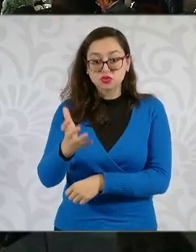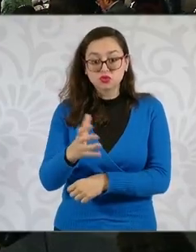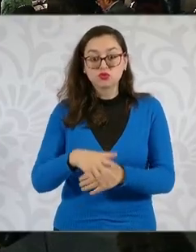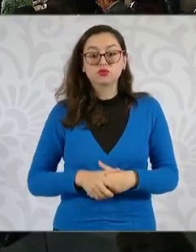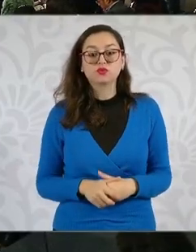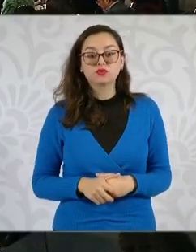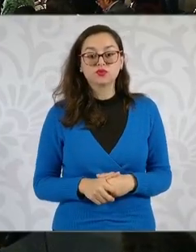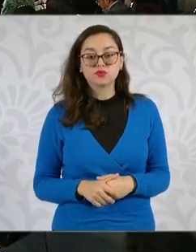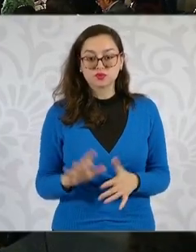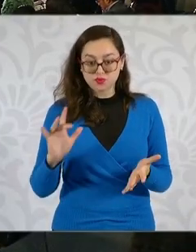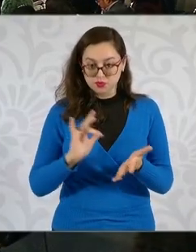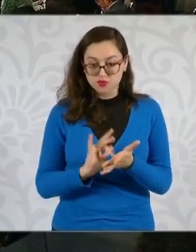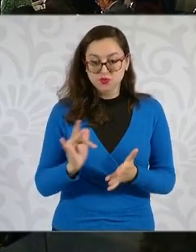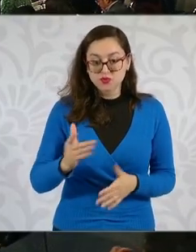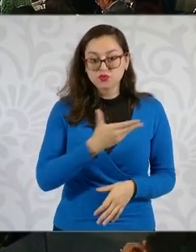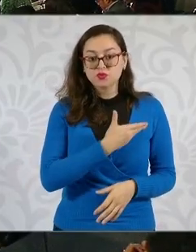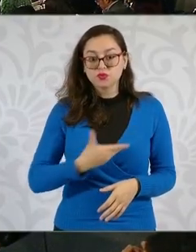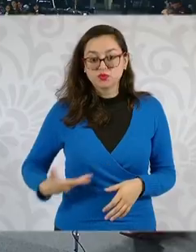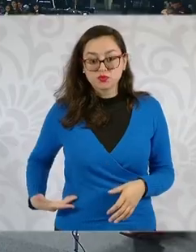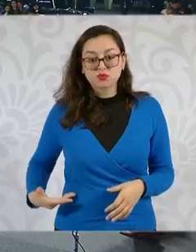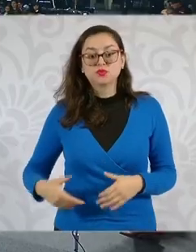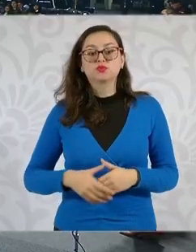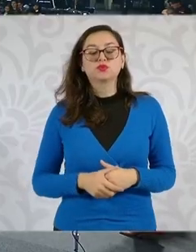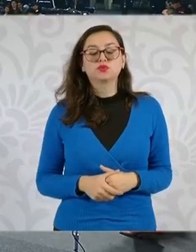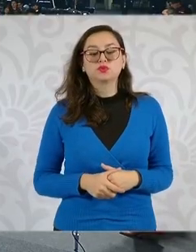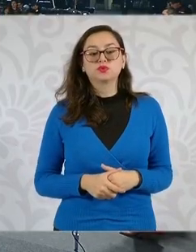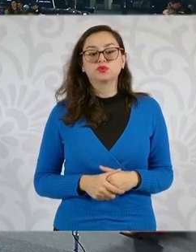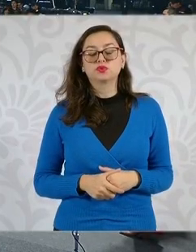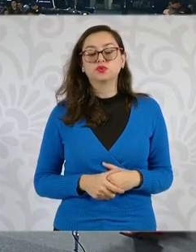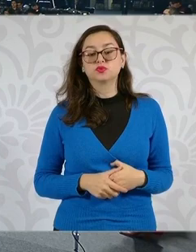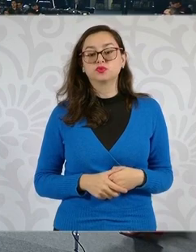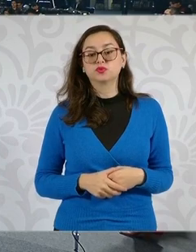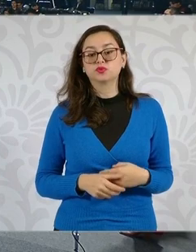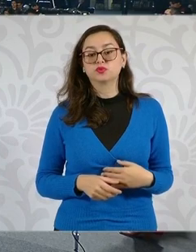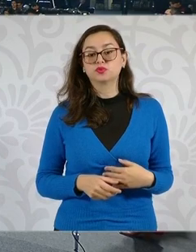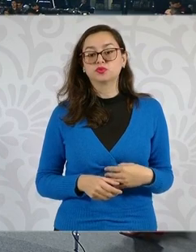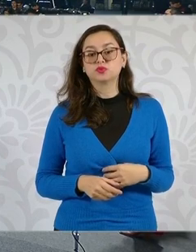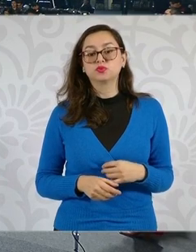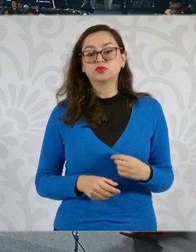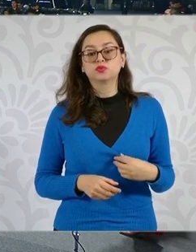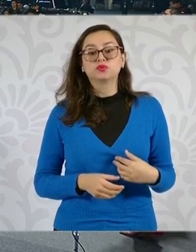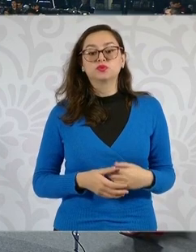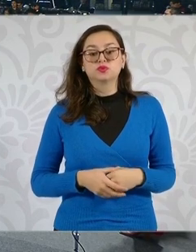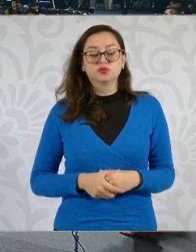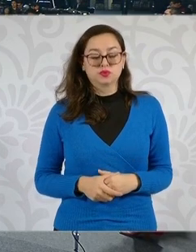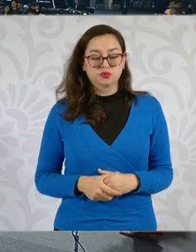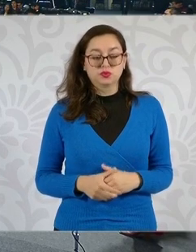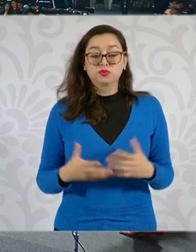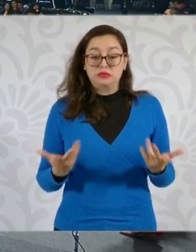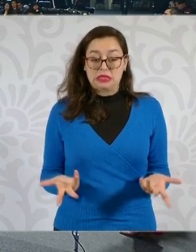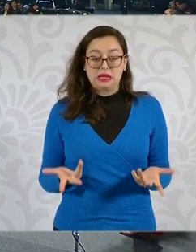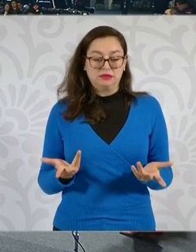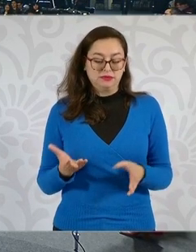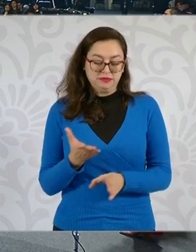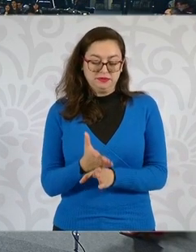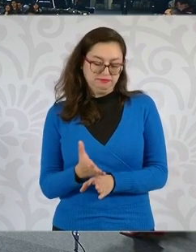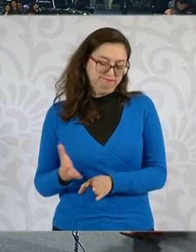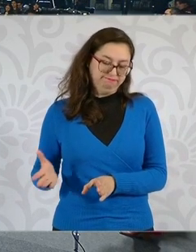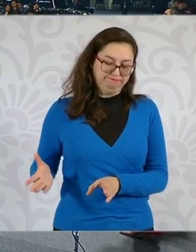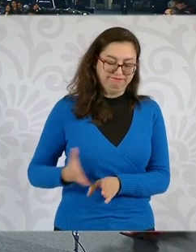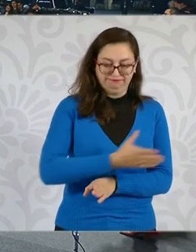presidenta quizás en este mismo sentido hubo un periodo llamada la guerra sucia